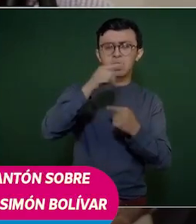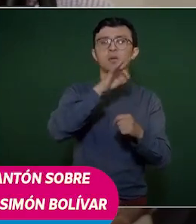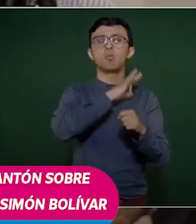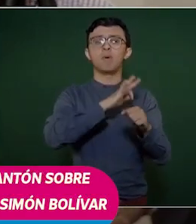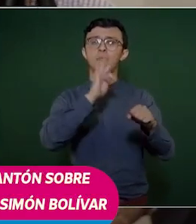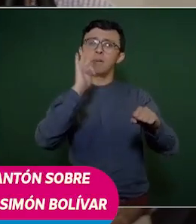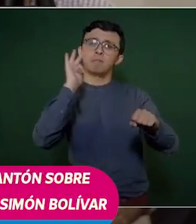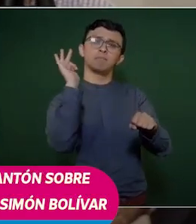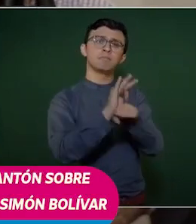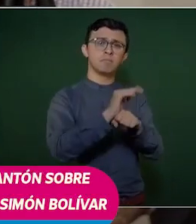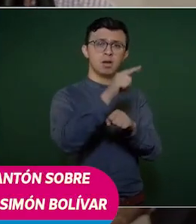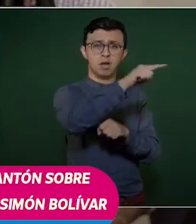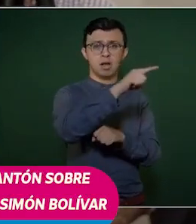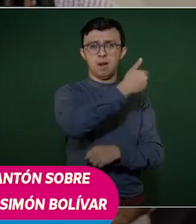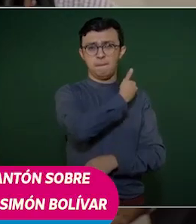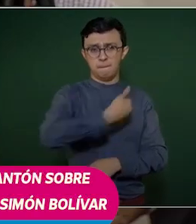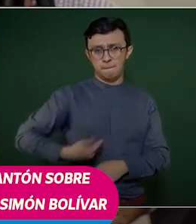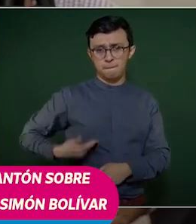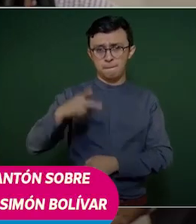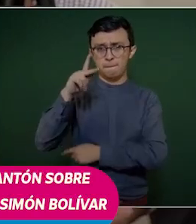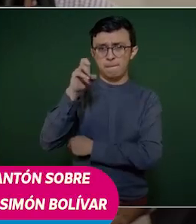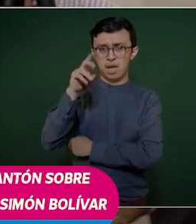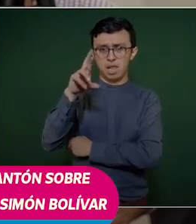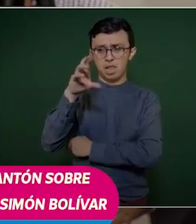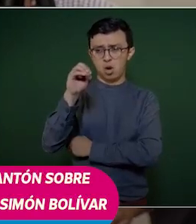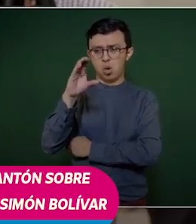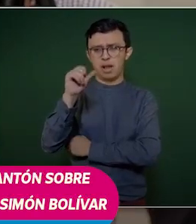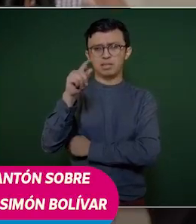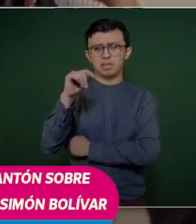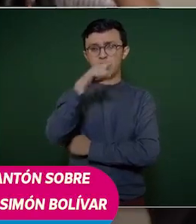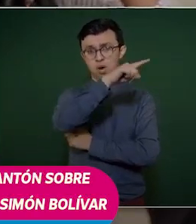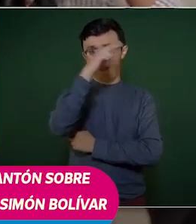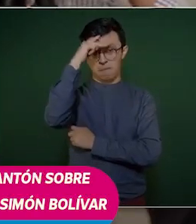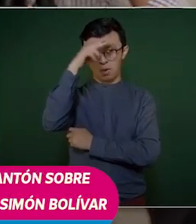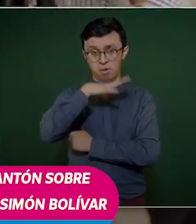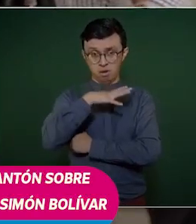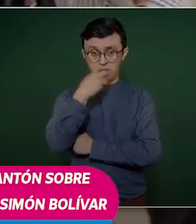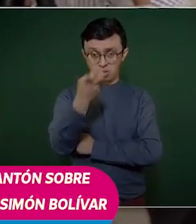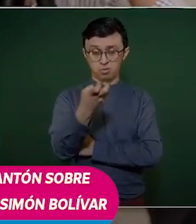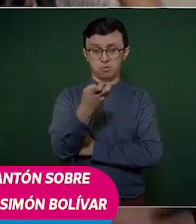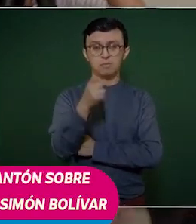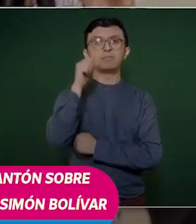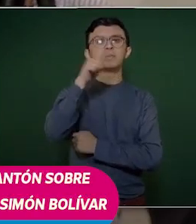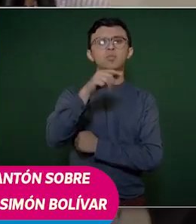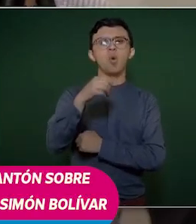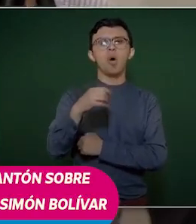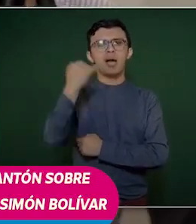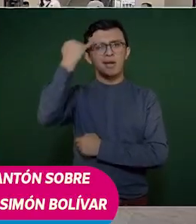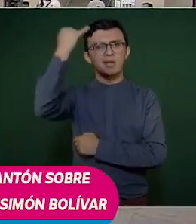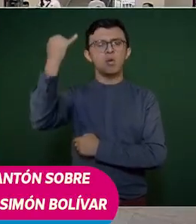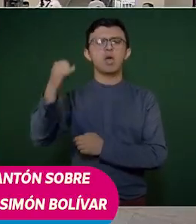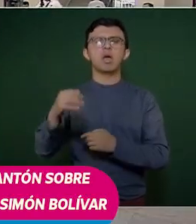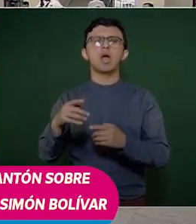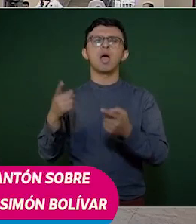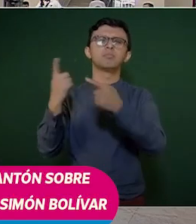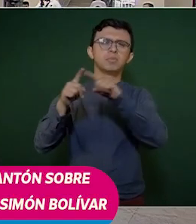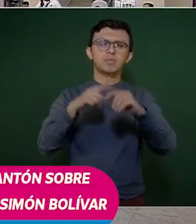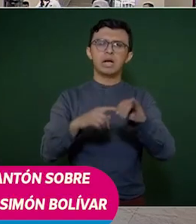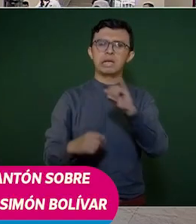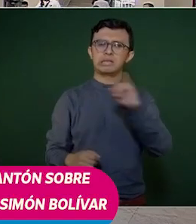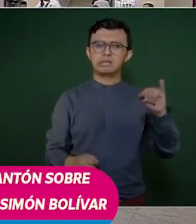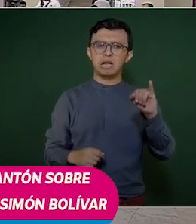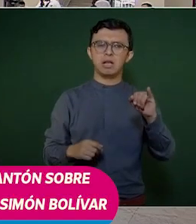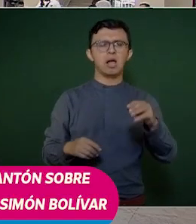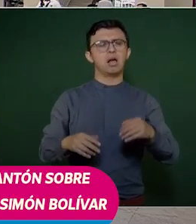respaldar al presidente Pedro Castillo allá en el Perú y esta ideología de izquierdas que viene permeando en toda América. Gracias,